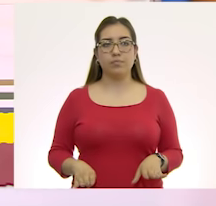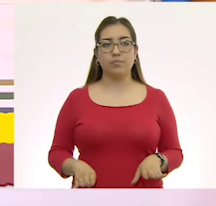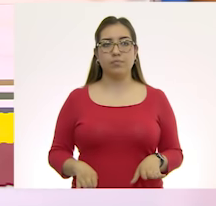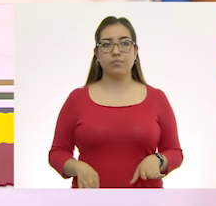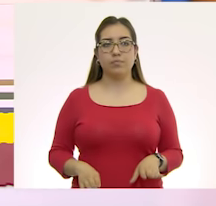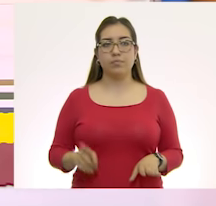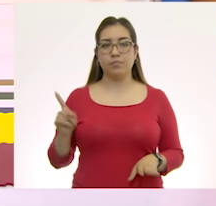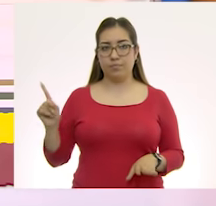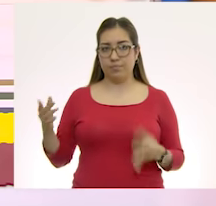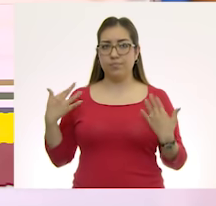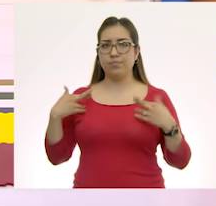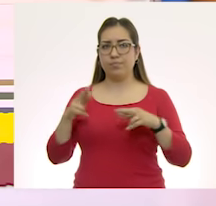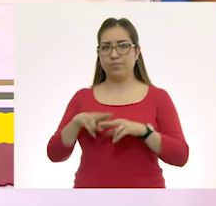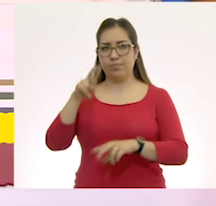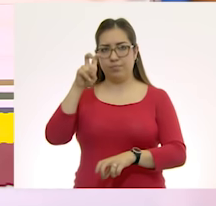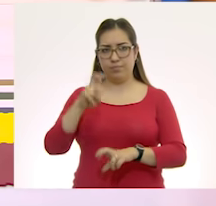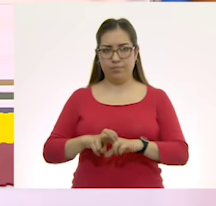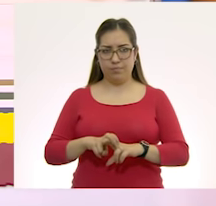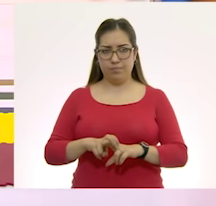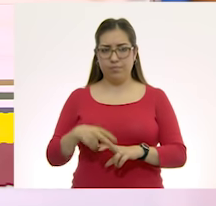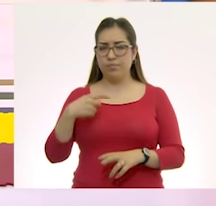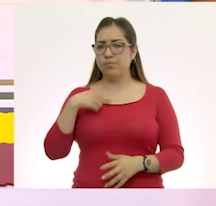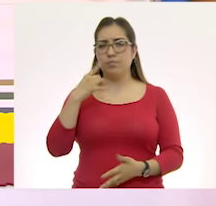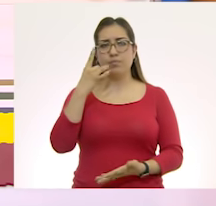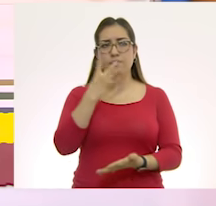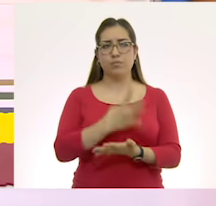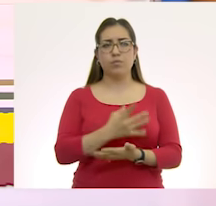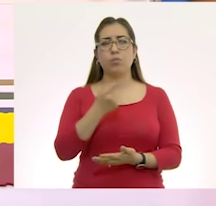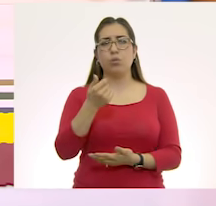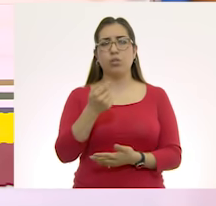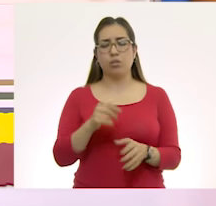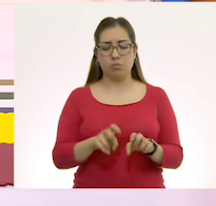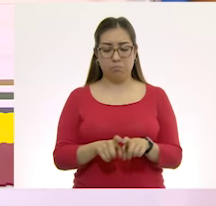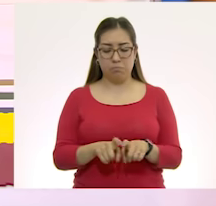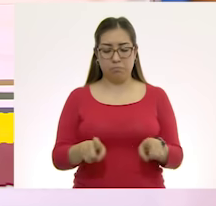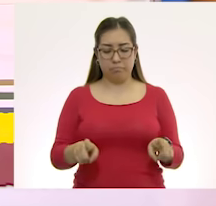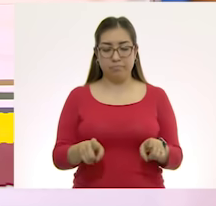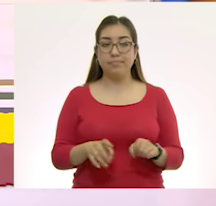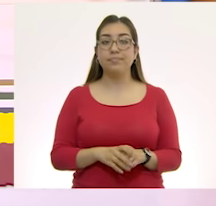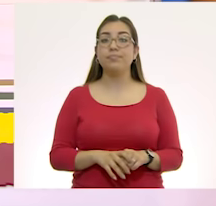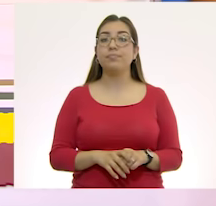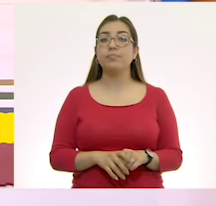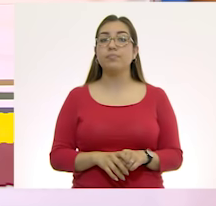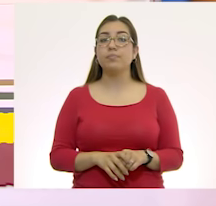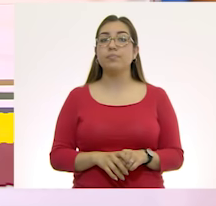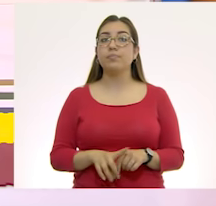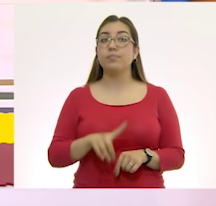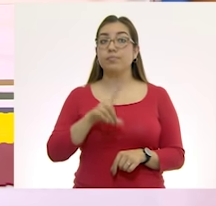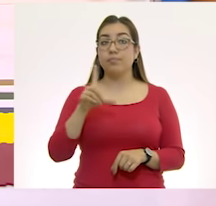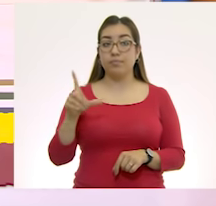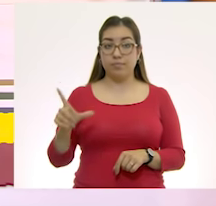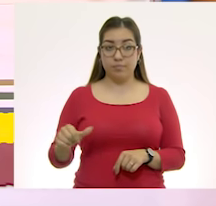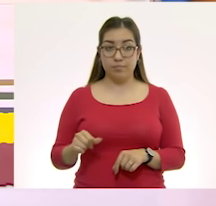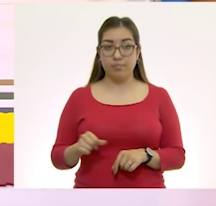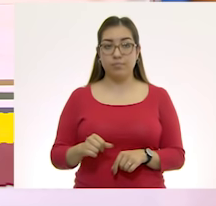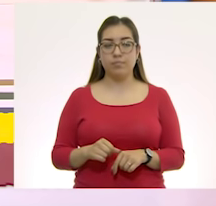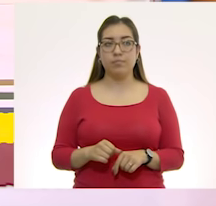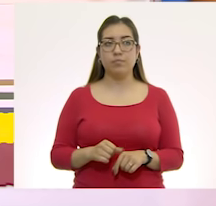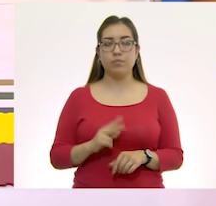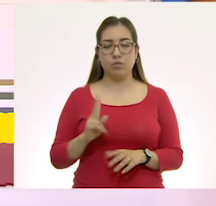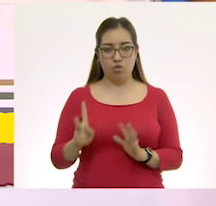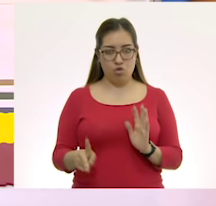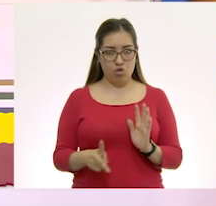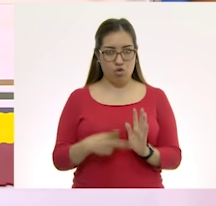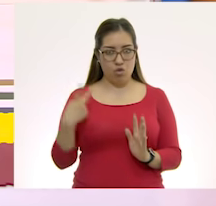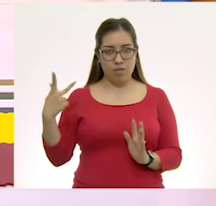estar en el banquito, entonces nada más voy a separar un poquito las piernas. Después de que separó las piernas, otra vez el golpe